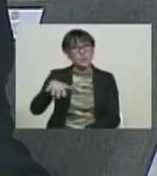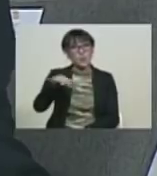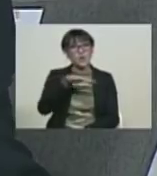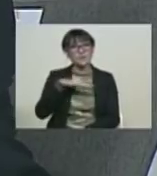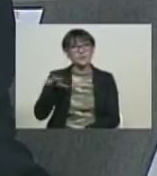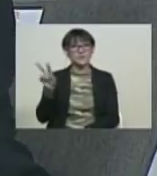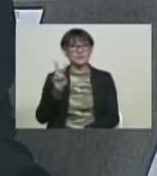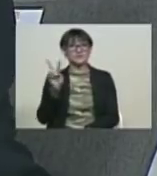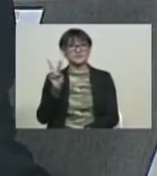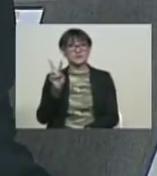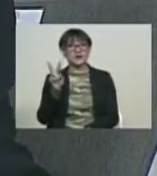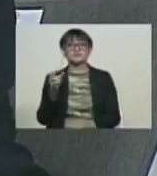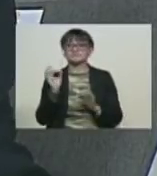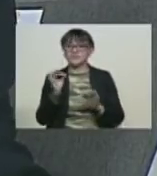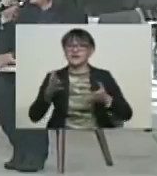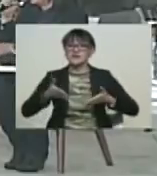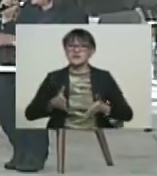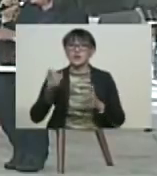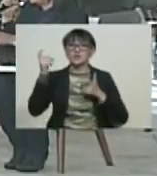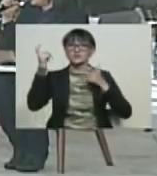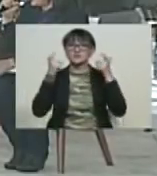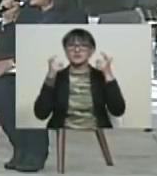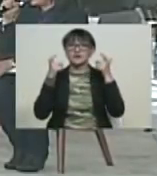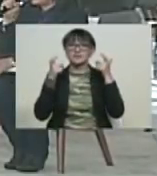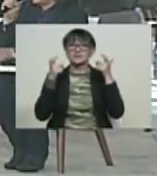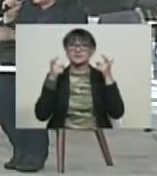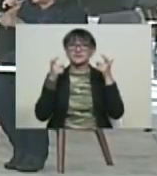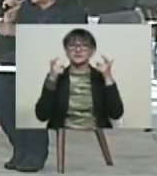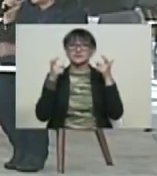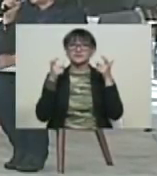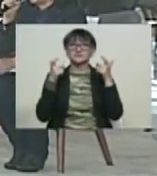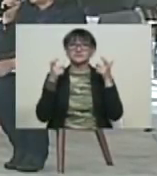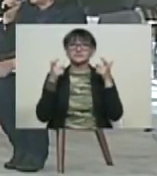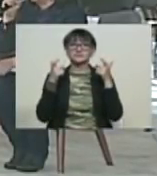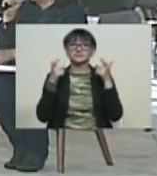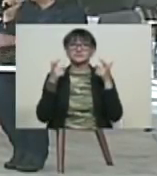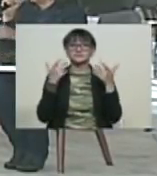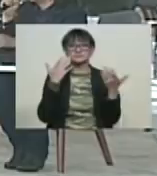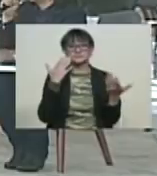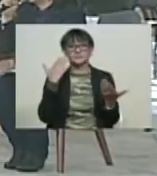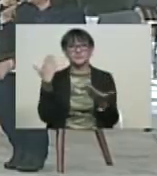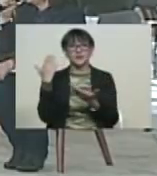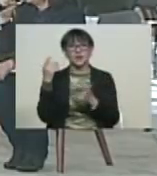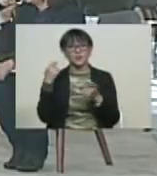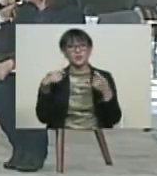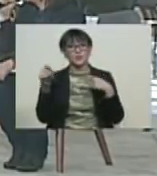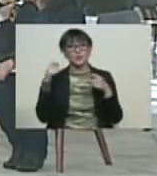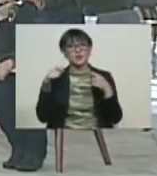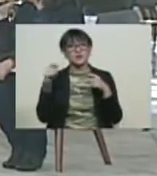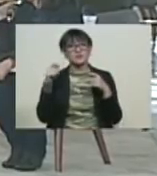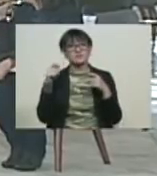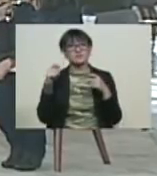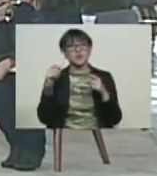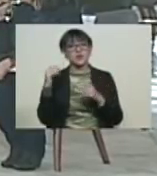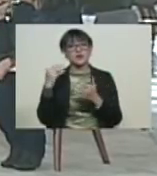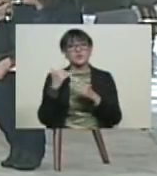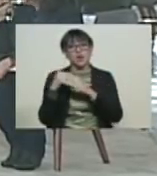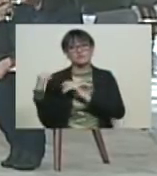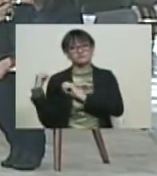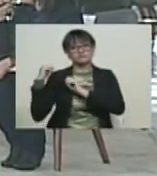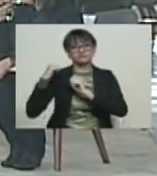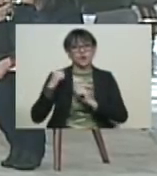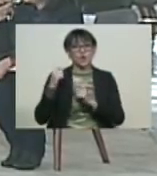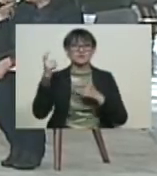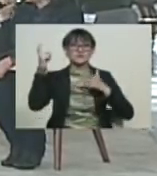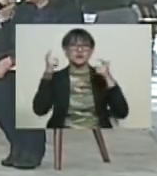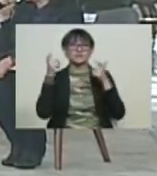venezolano. Como buen hijo de Chávez, está llevando este ícono del turismo en el morral de Chávez. Yo